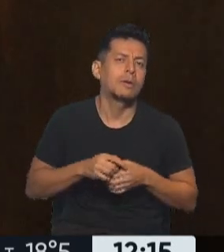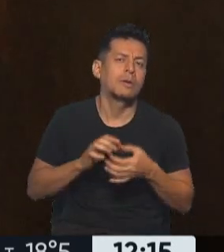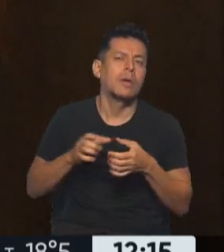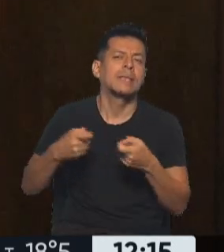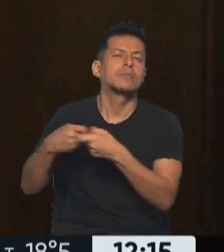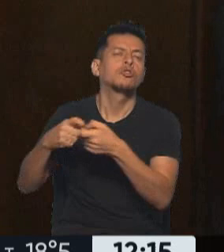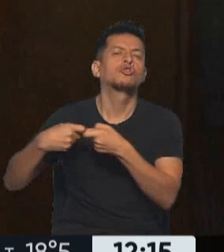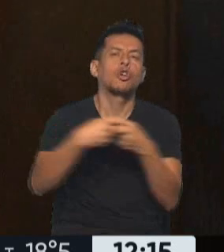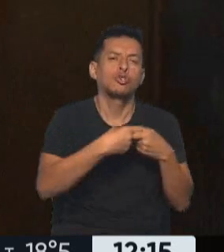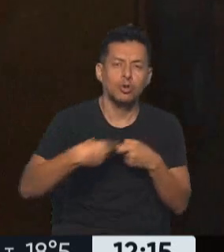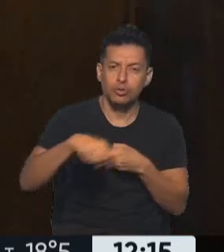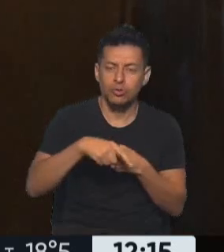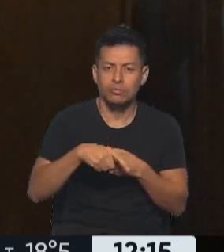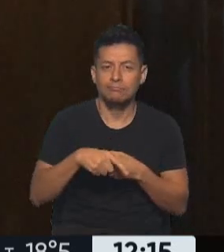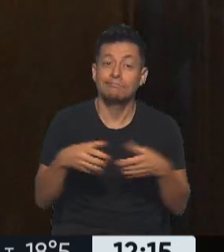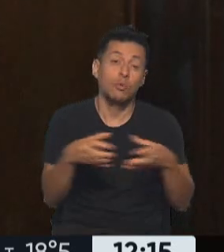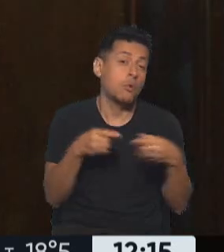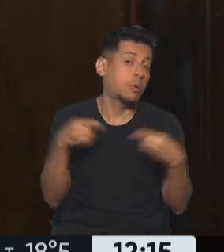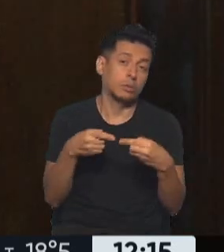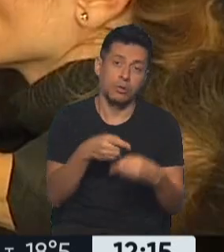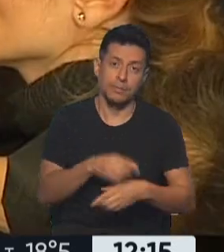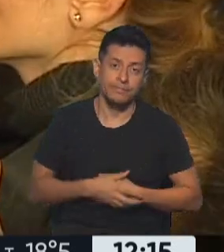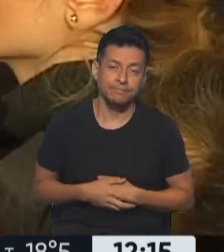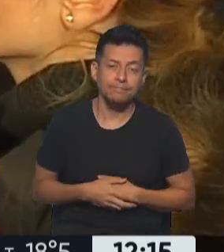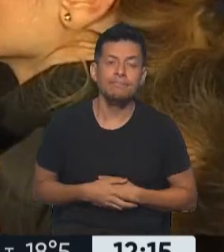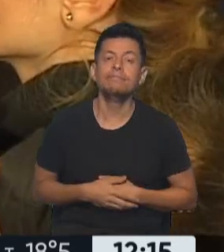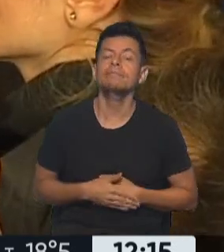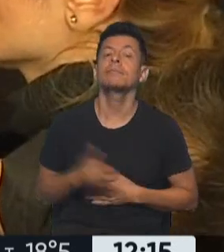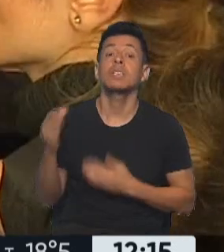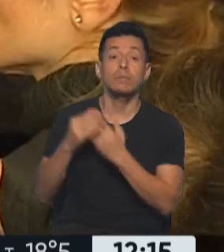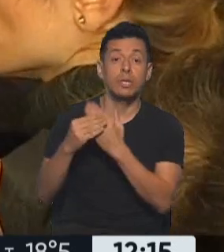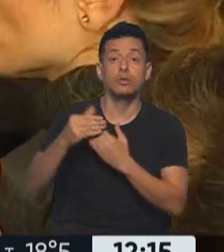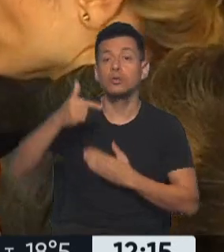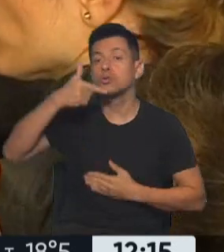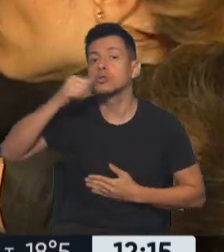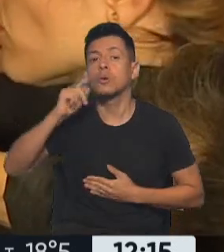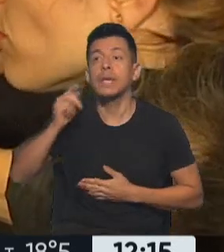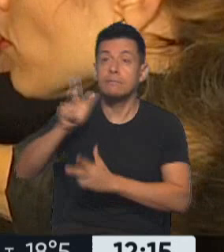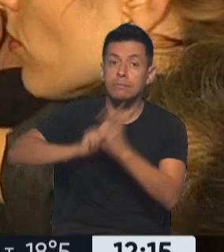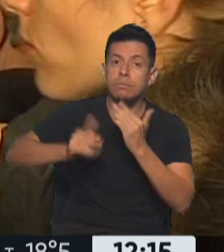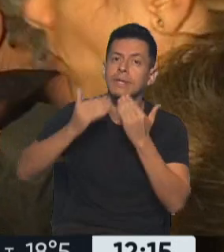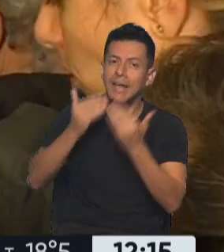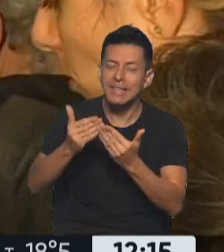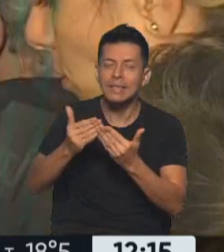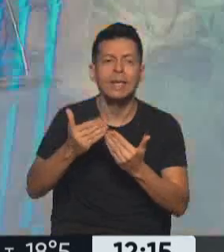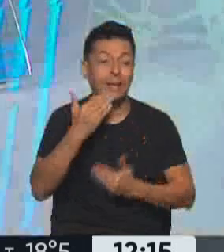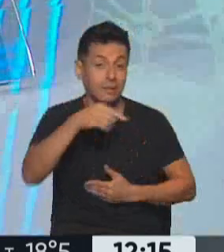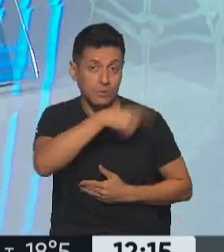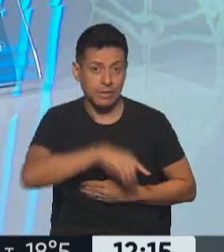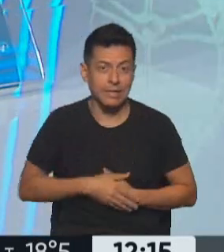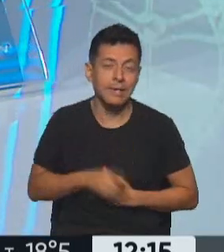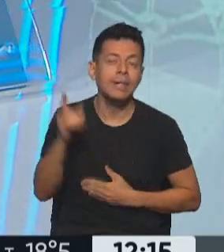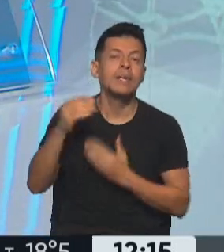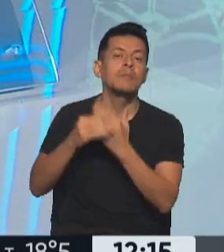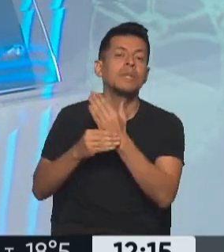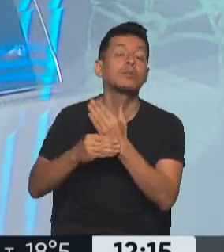son lamentablemente la hoy oposición. Bien, ministro Martín Soria, gracias por estos minutos, muy amable. No, gracias a ustedes. El ministro de